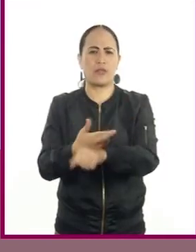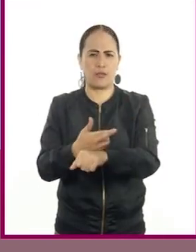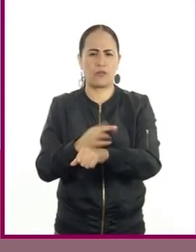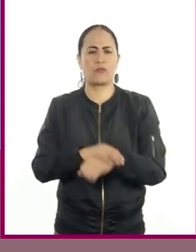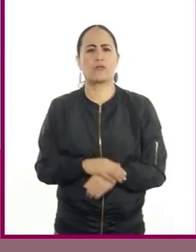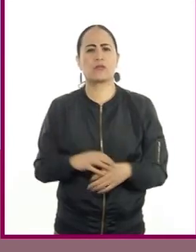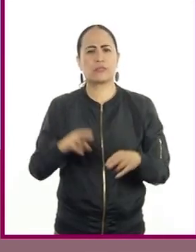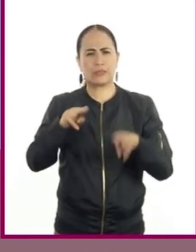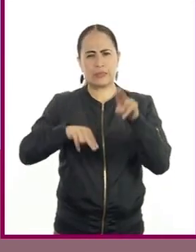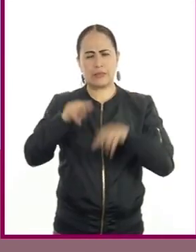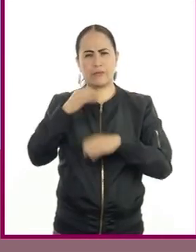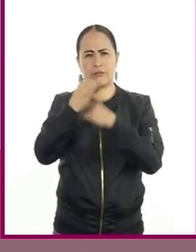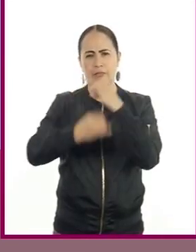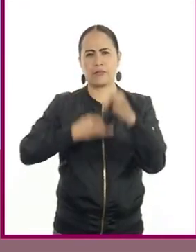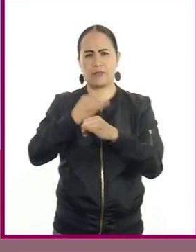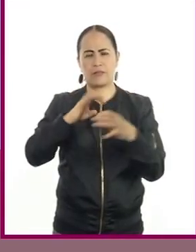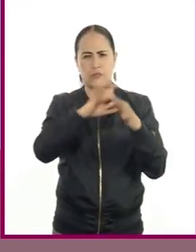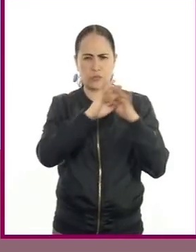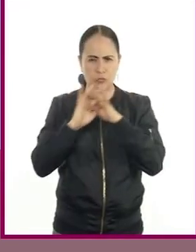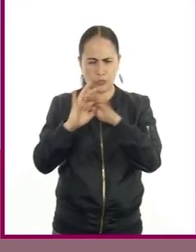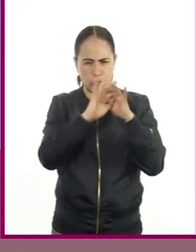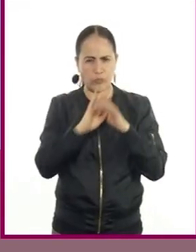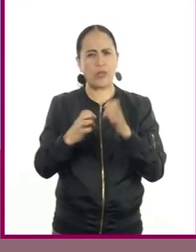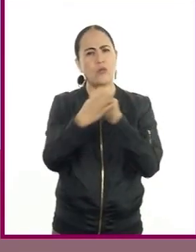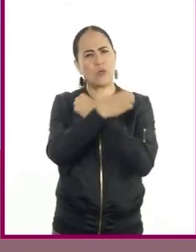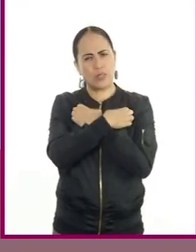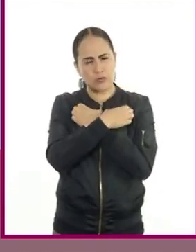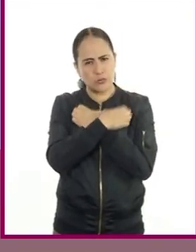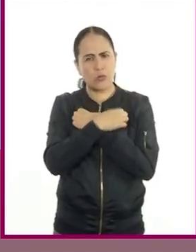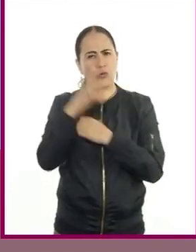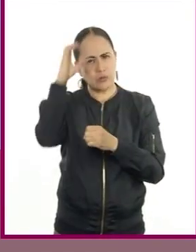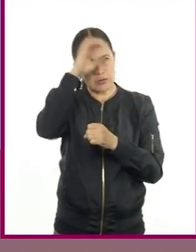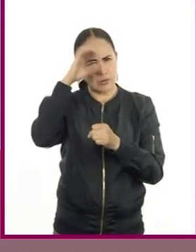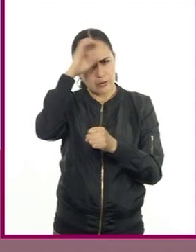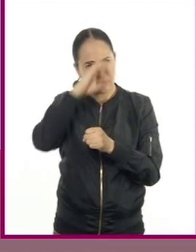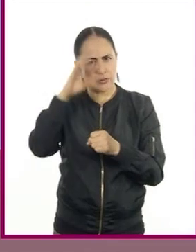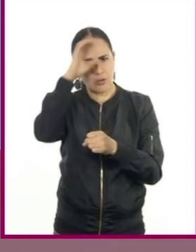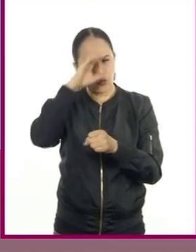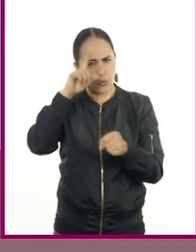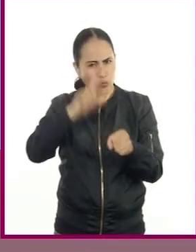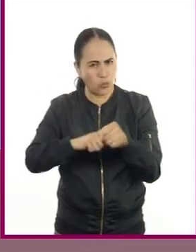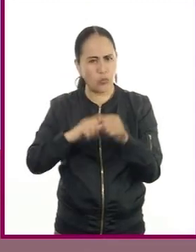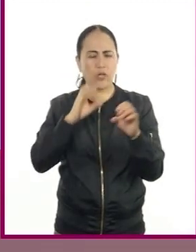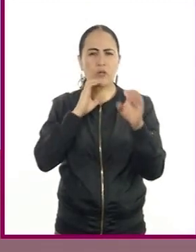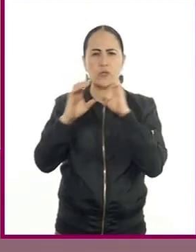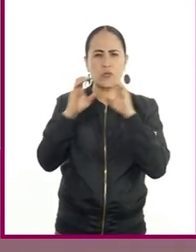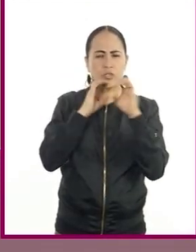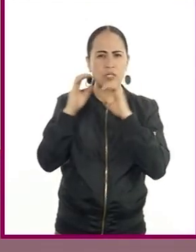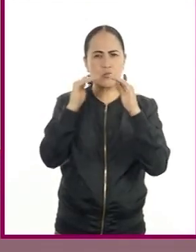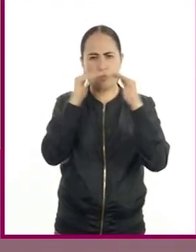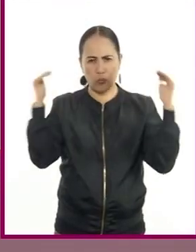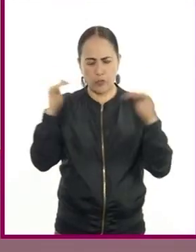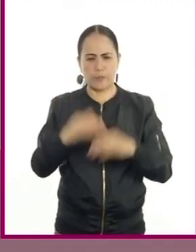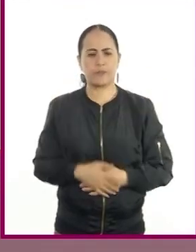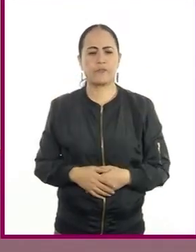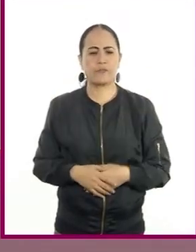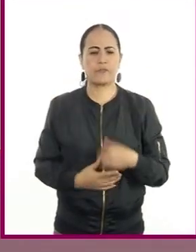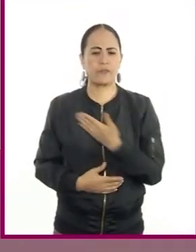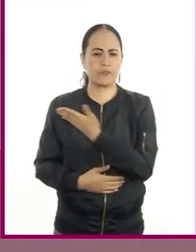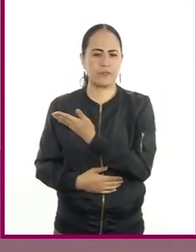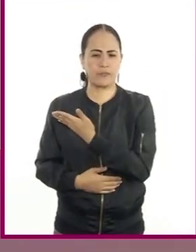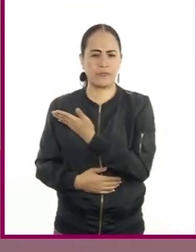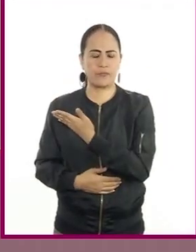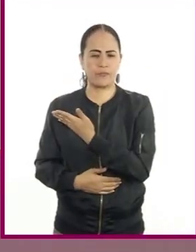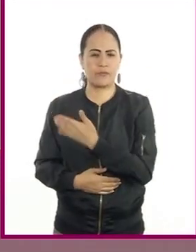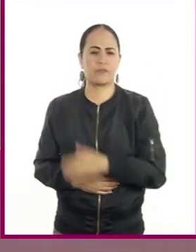a nivel internacional en la educación, la ciencia, la cultura y la comunicación. UNICEF, o Fondo de las